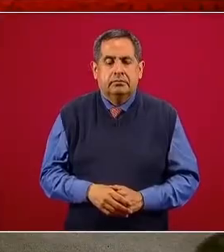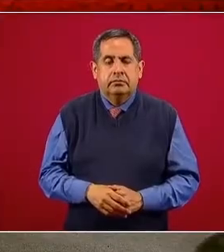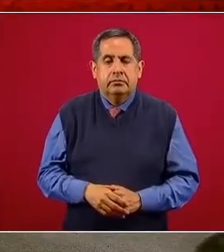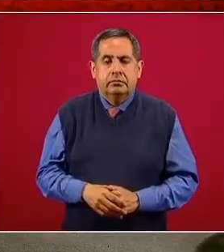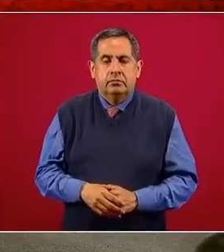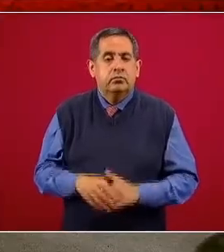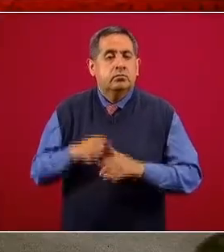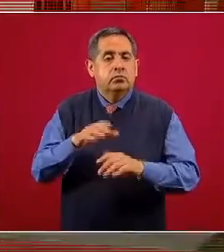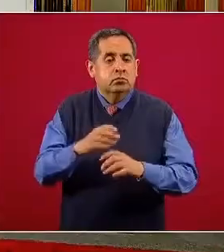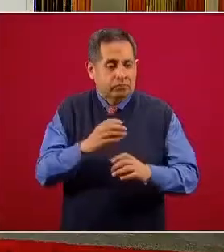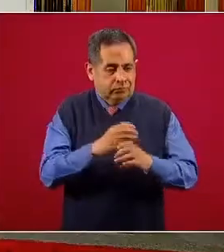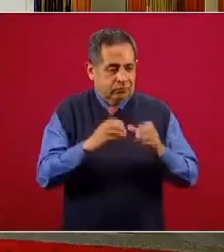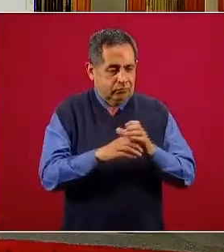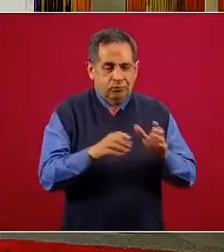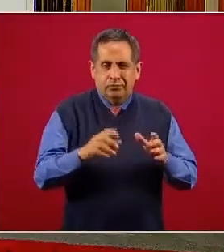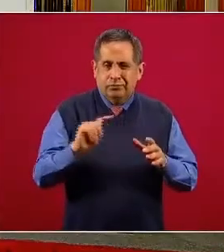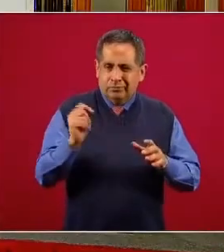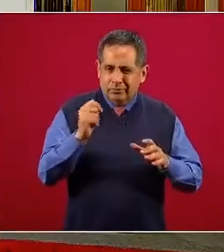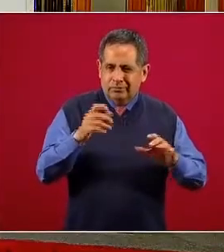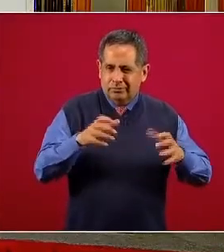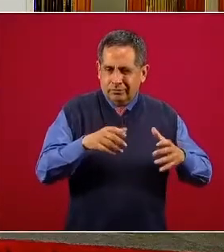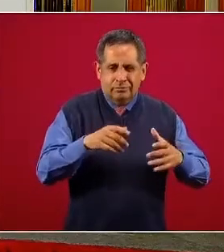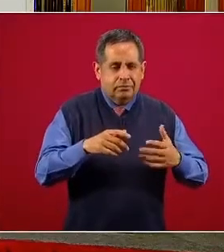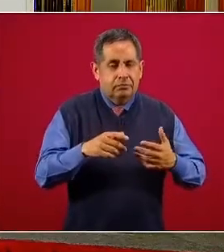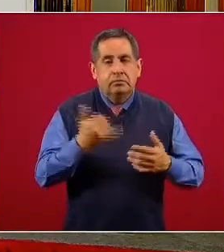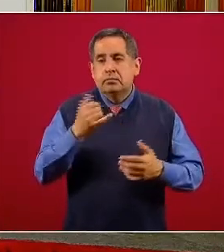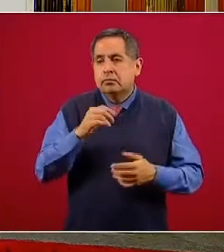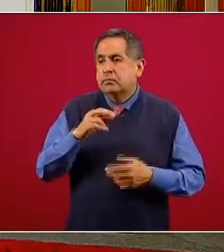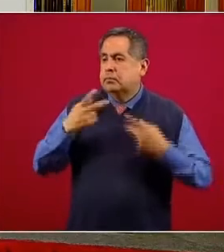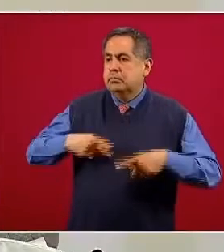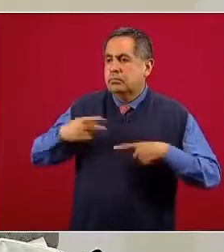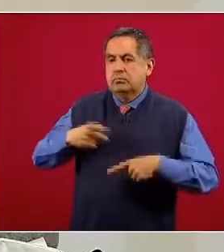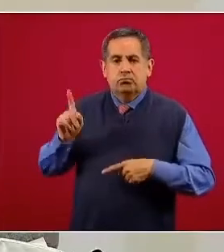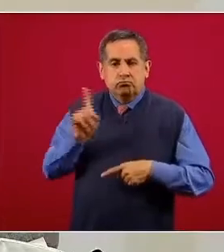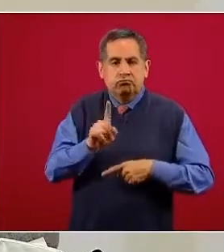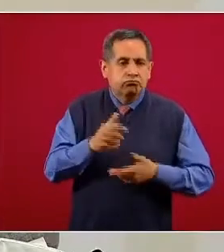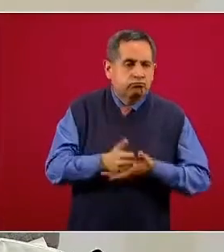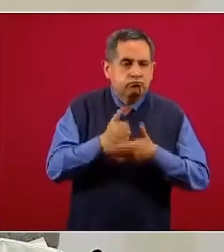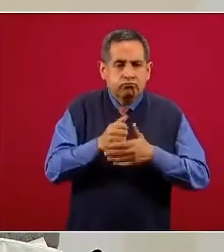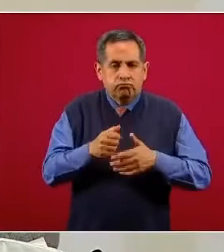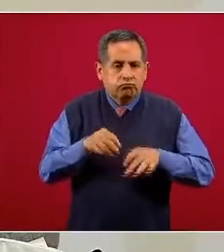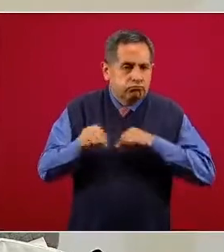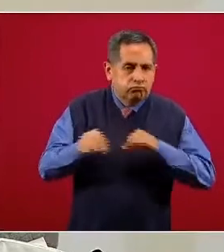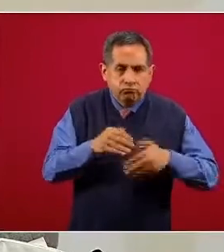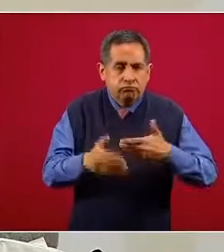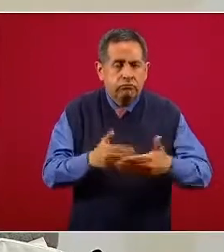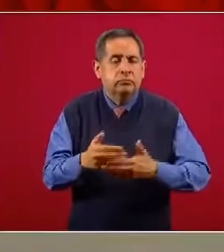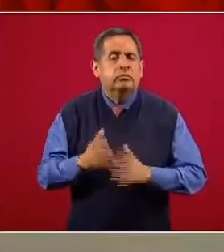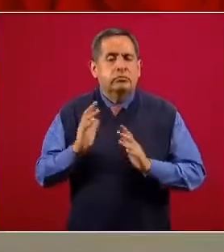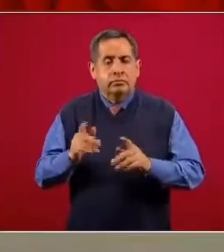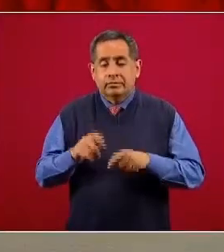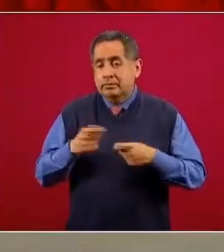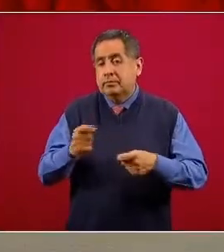En cuanto a equipamiento técnico y recursos humanos, se han entregado